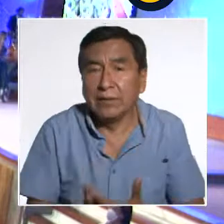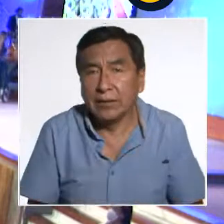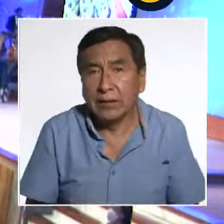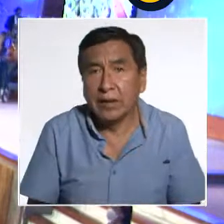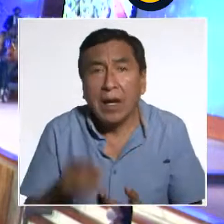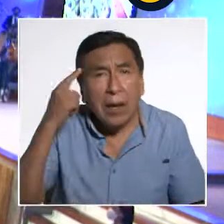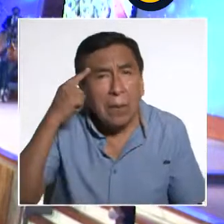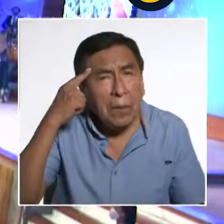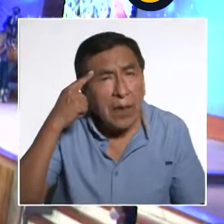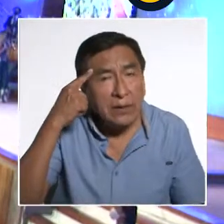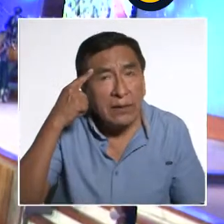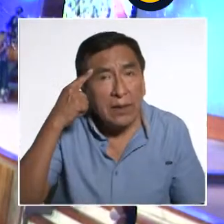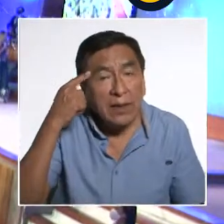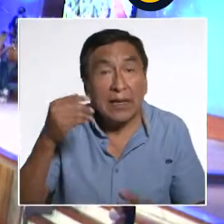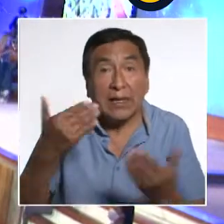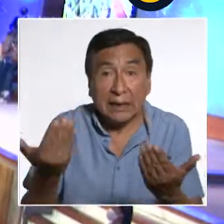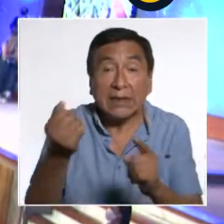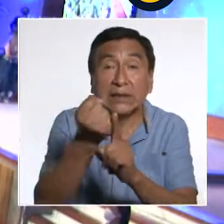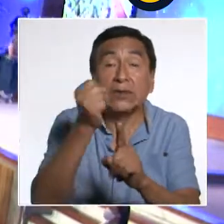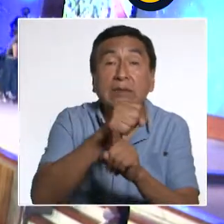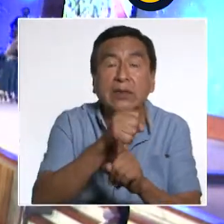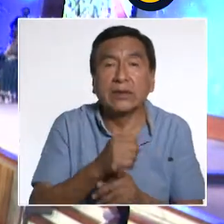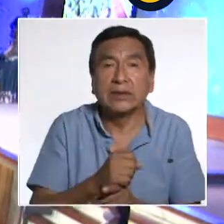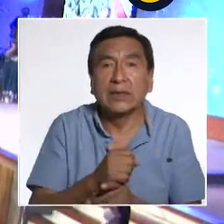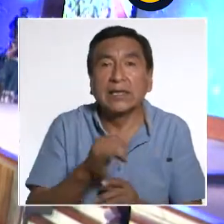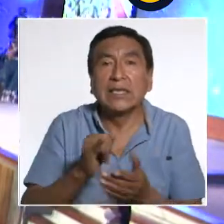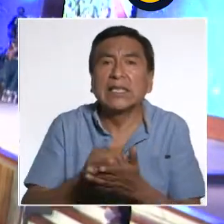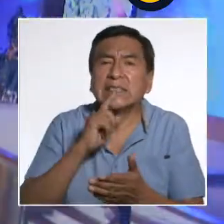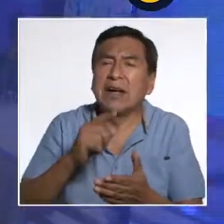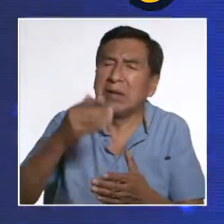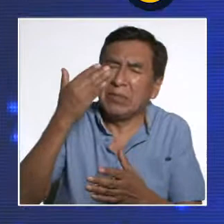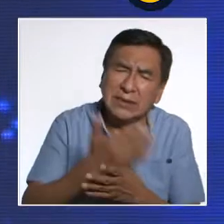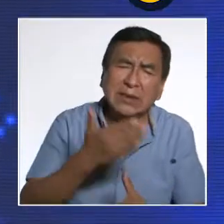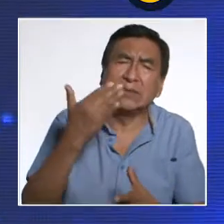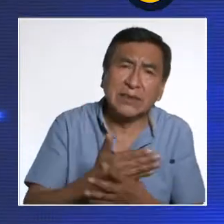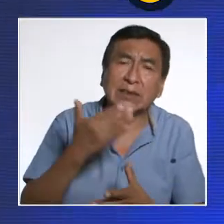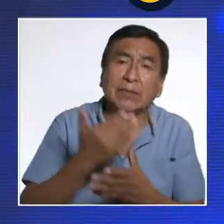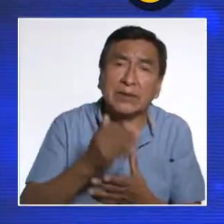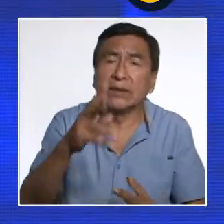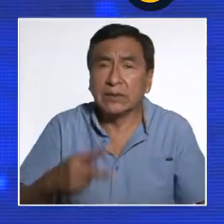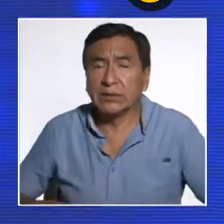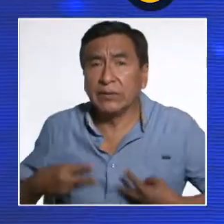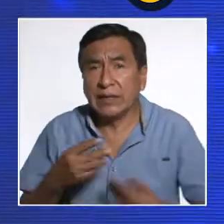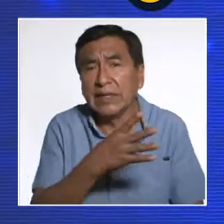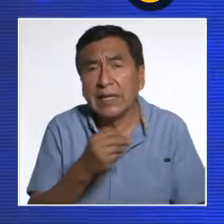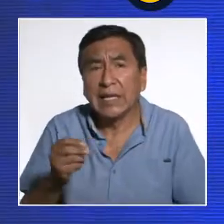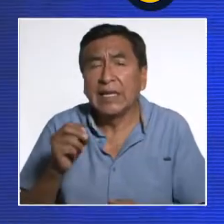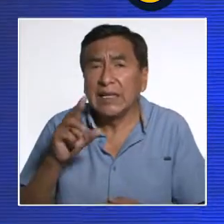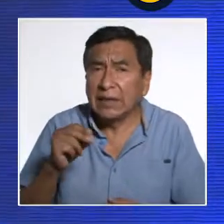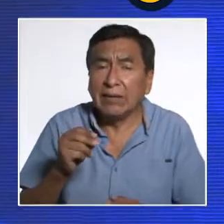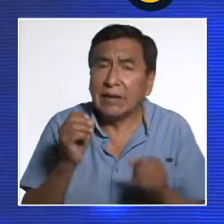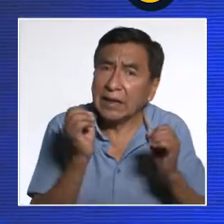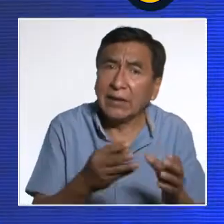Póngase a pensar en estas situaciones que lo han estado atormentando en este tiempo y no lo han dejado crecer como usted